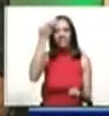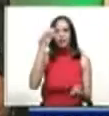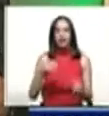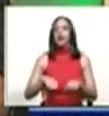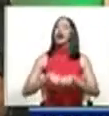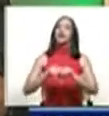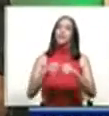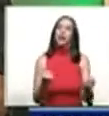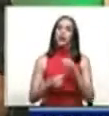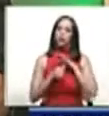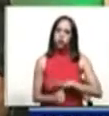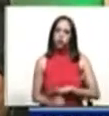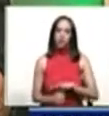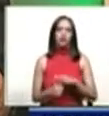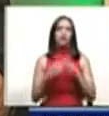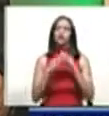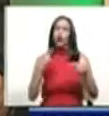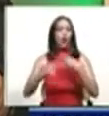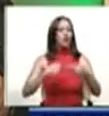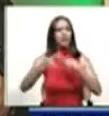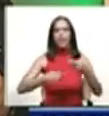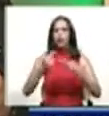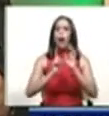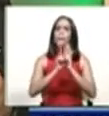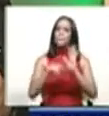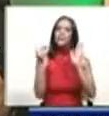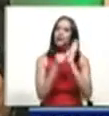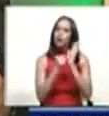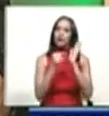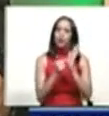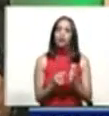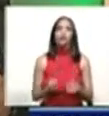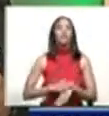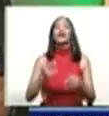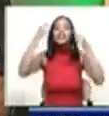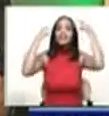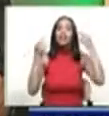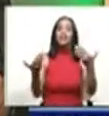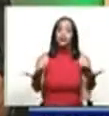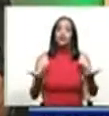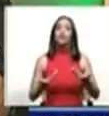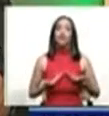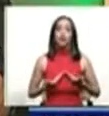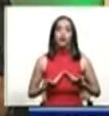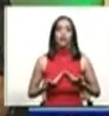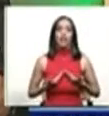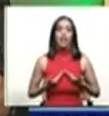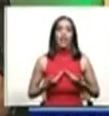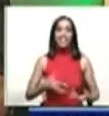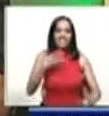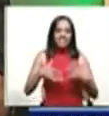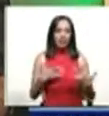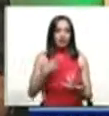autoestima del pueblo diario, hora a hora, minuto a minuto, porque Chávez nos devolvió el sentido de ser, de tener,